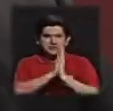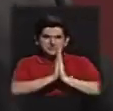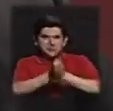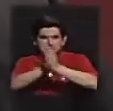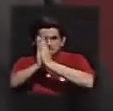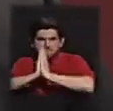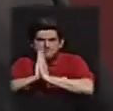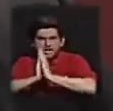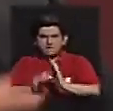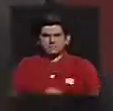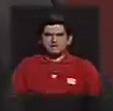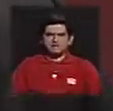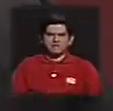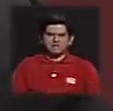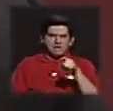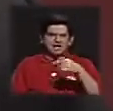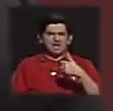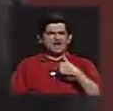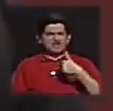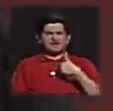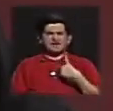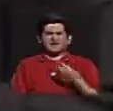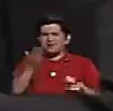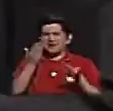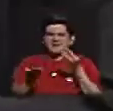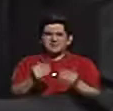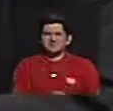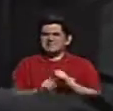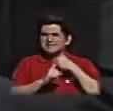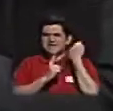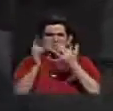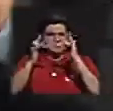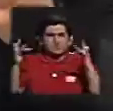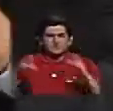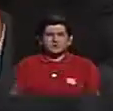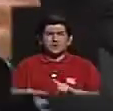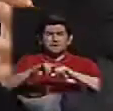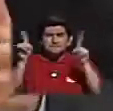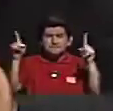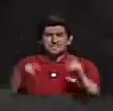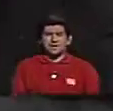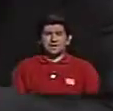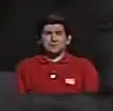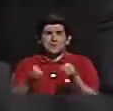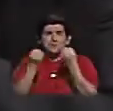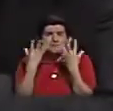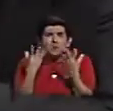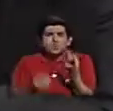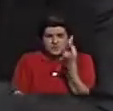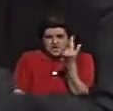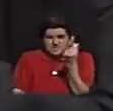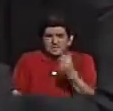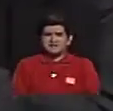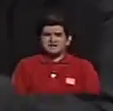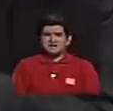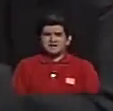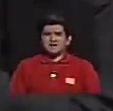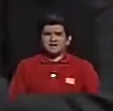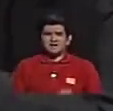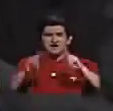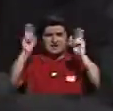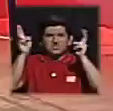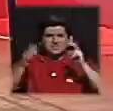pedía estaban rodeadas de... Pero ¿por qué dentro de esta enorme cantidad de fondos, por qué el tema